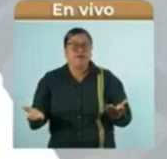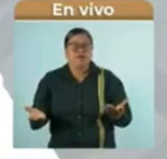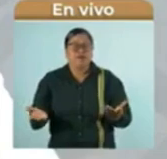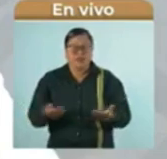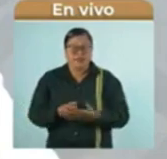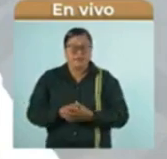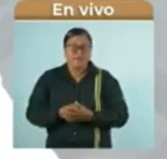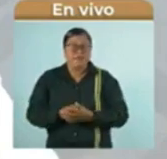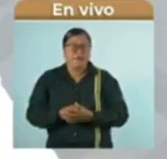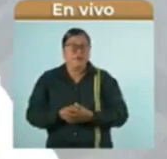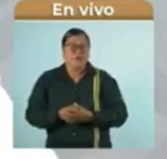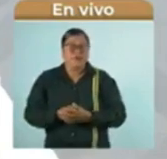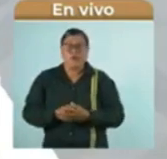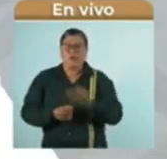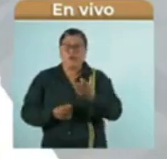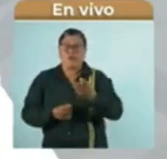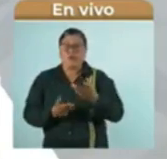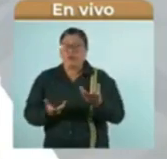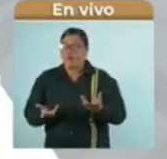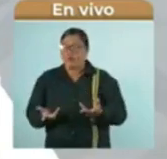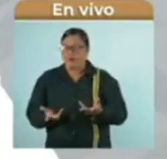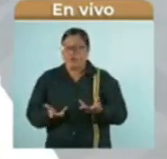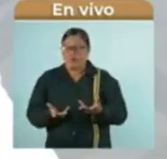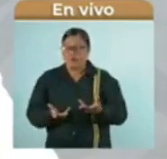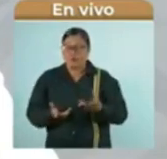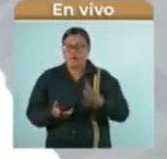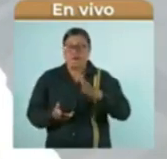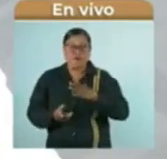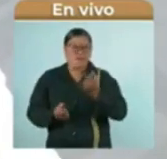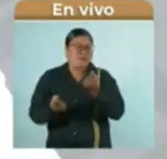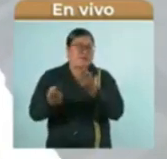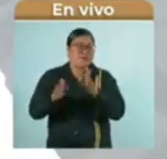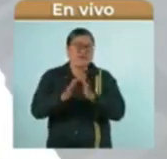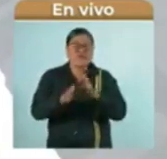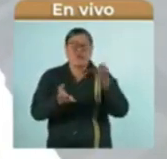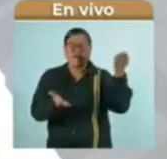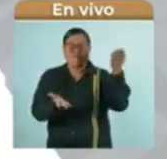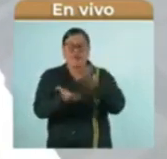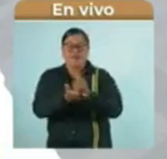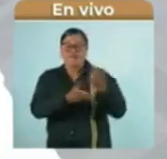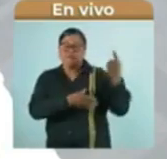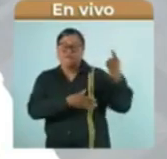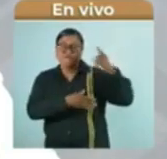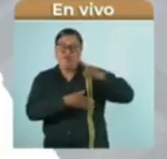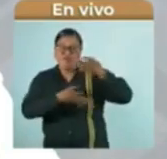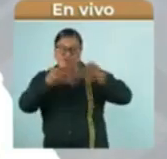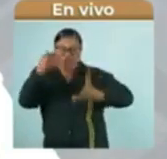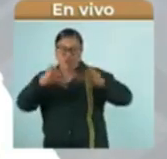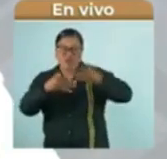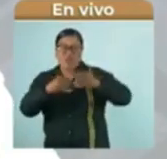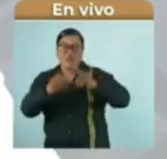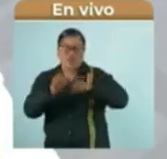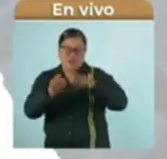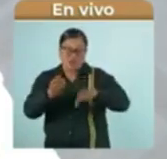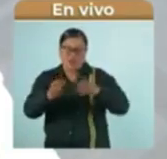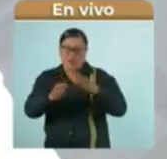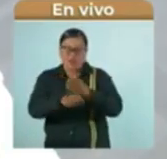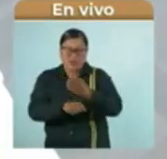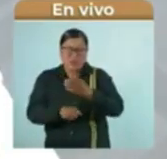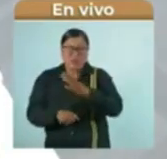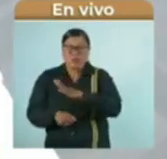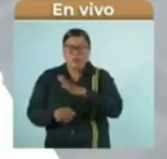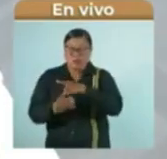tenemos una amarga experiencia porque las sentencias que pronuncian los tribunales agrarios en el estado que por cierto